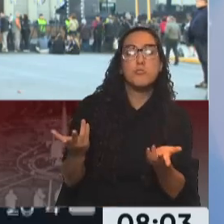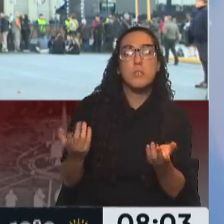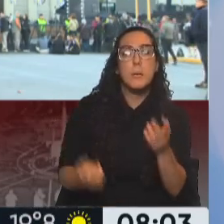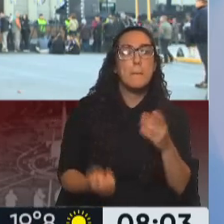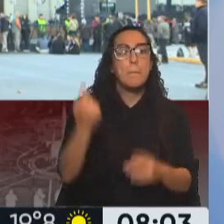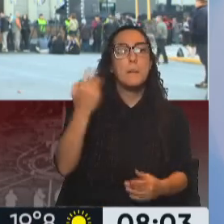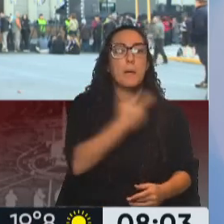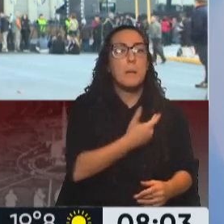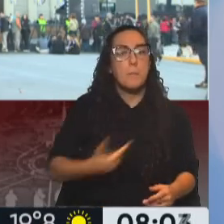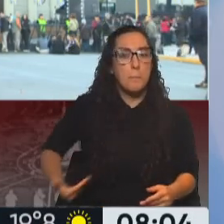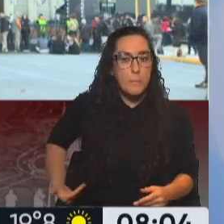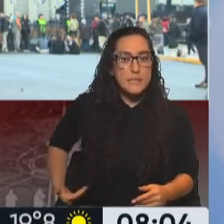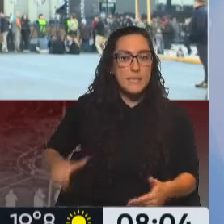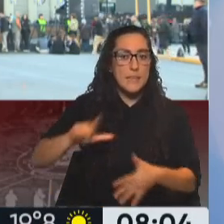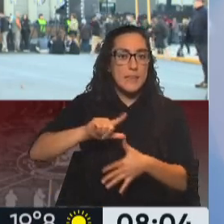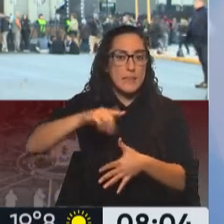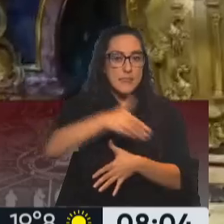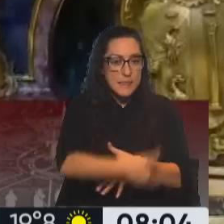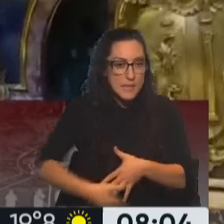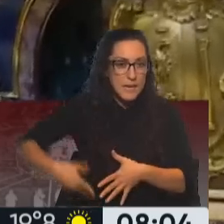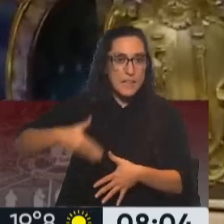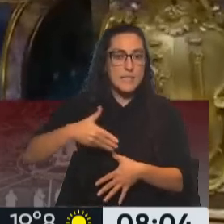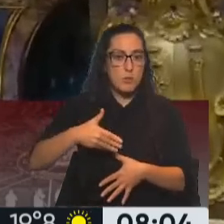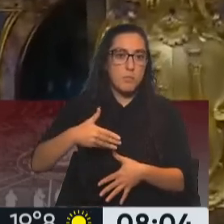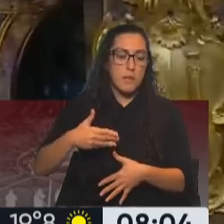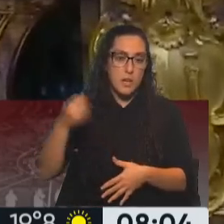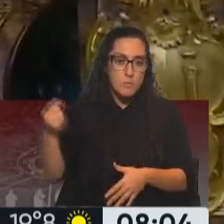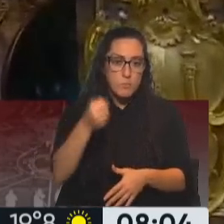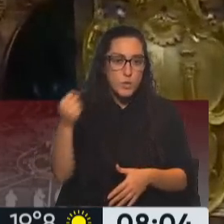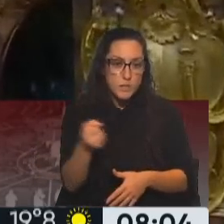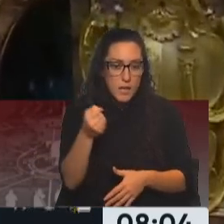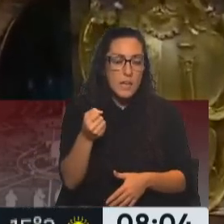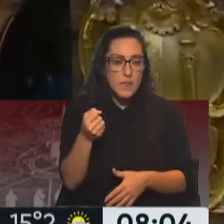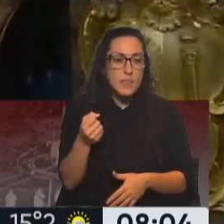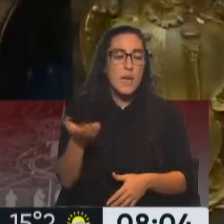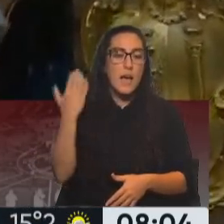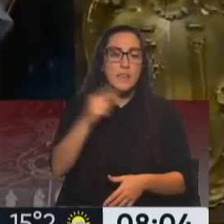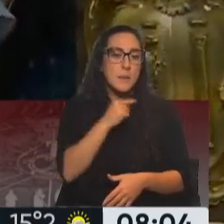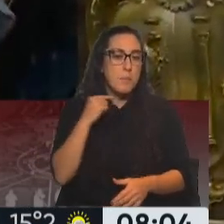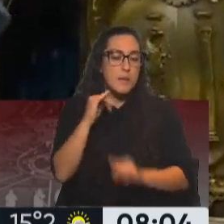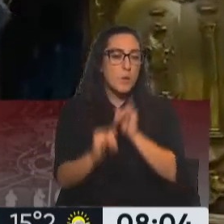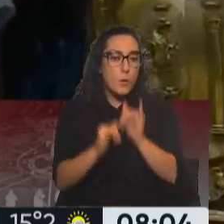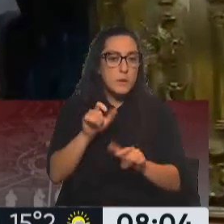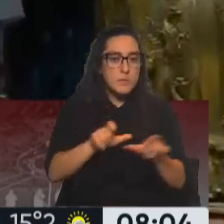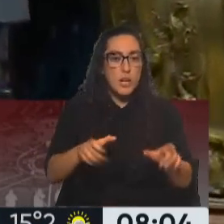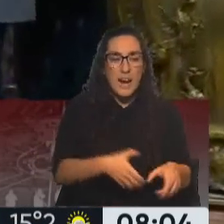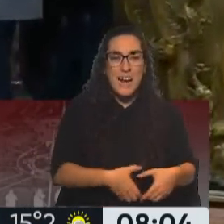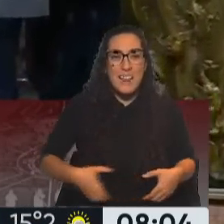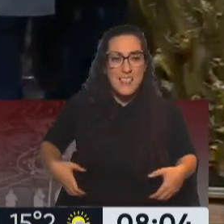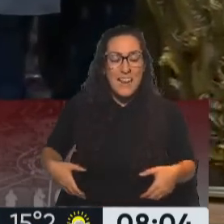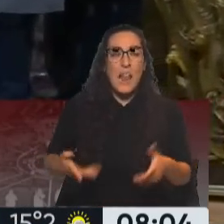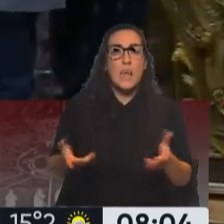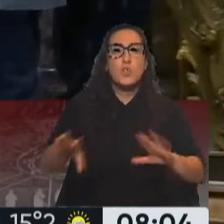primer presidente latinoamericano, lo que contaba el padre, de hecho, de los cardenales actualmente, que haya más representación